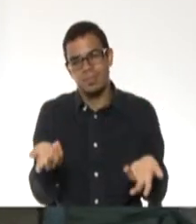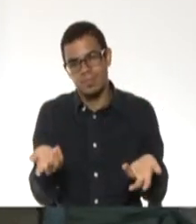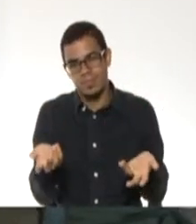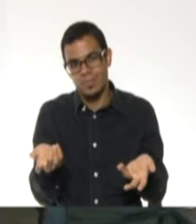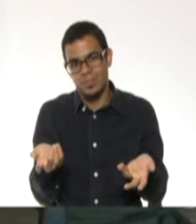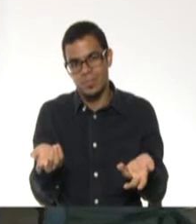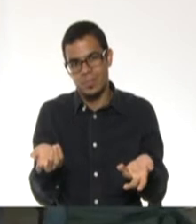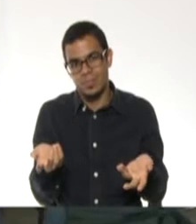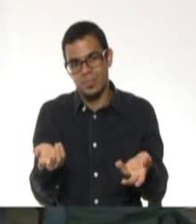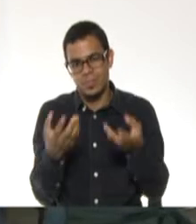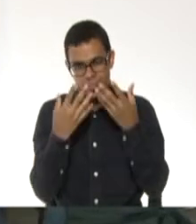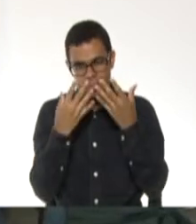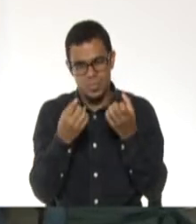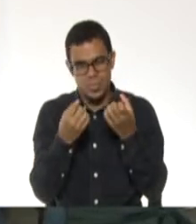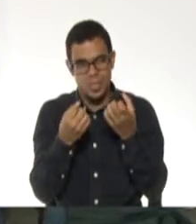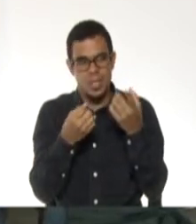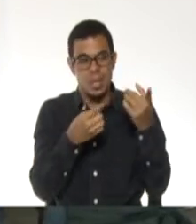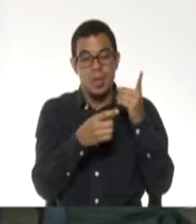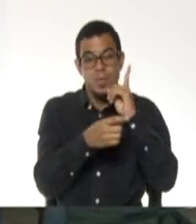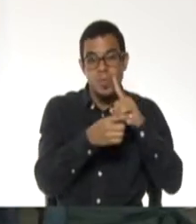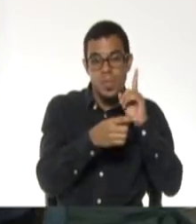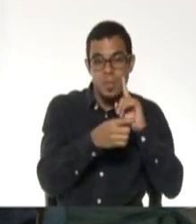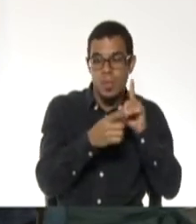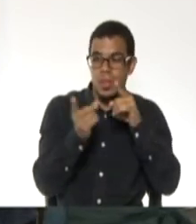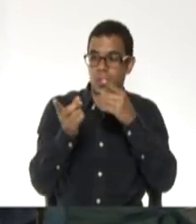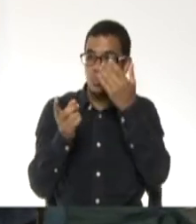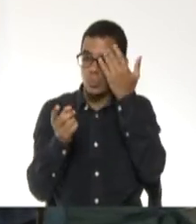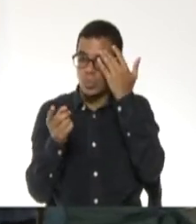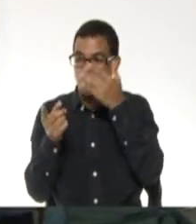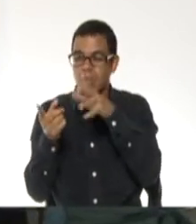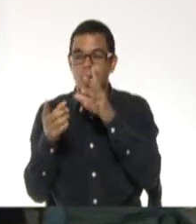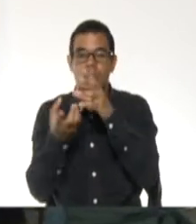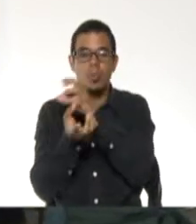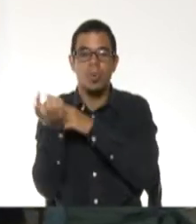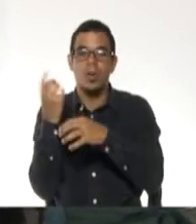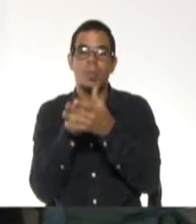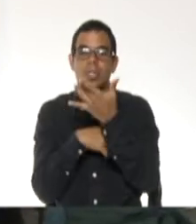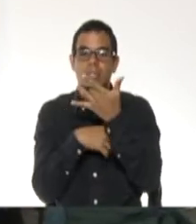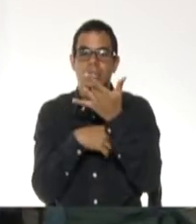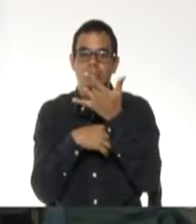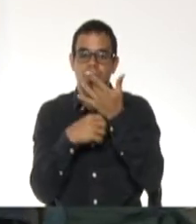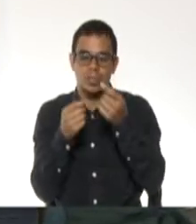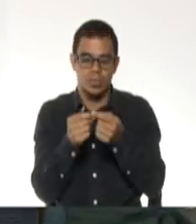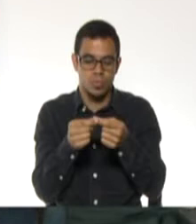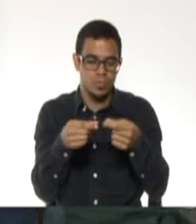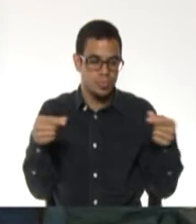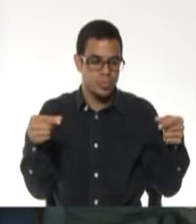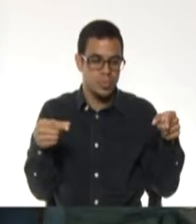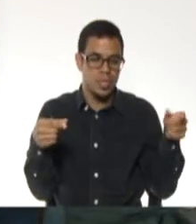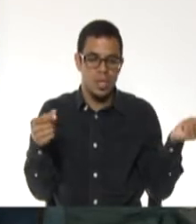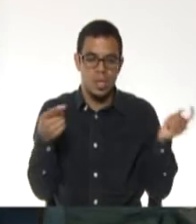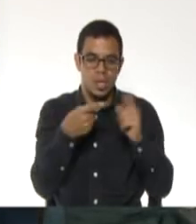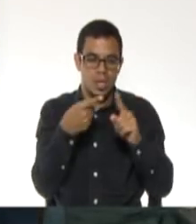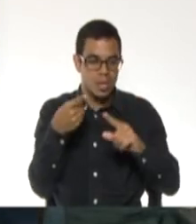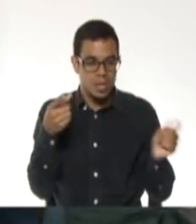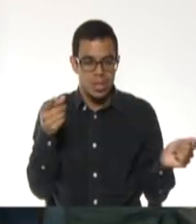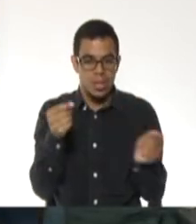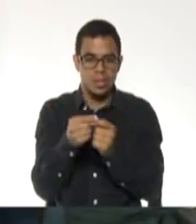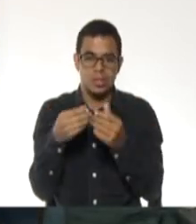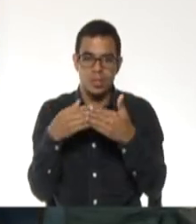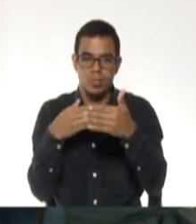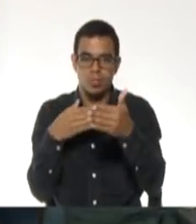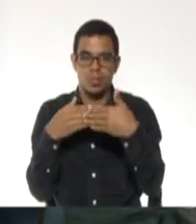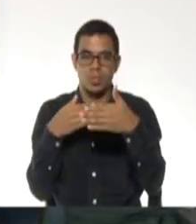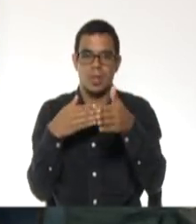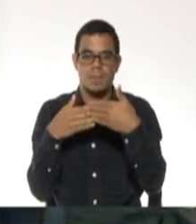comunes. ¿Cuál otra, profe? Luego tenemos un proceso que se abre la resistencia. Cuando estamos